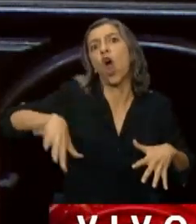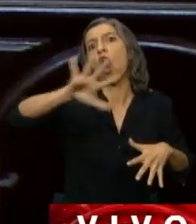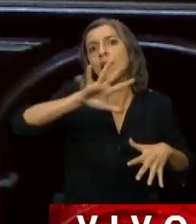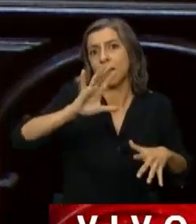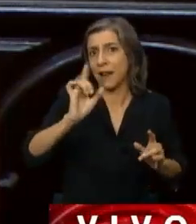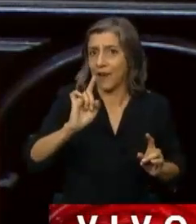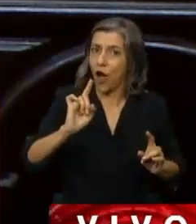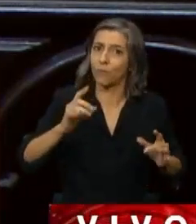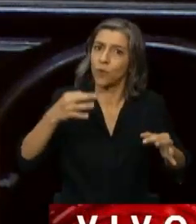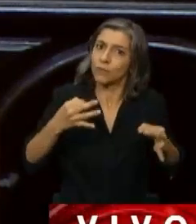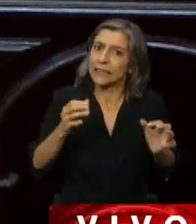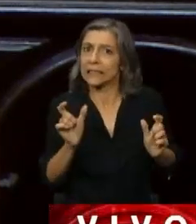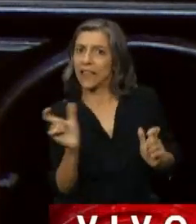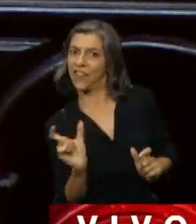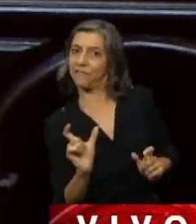examinar con mucha más